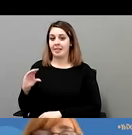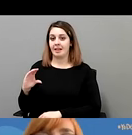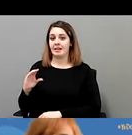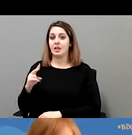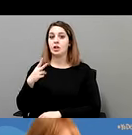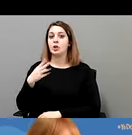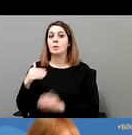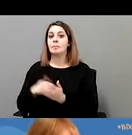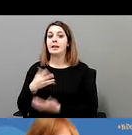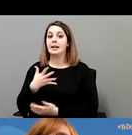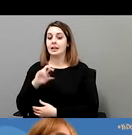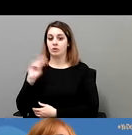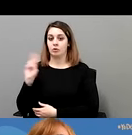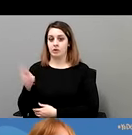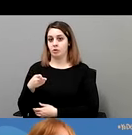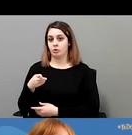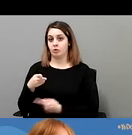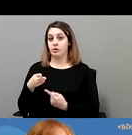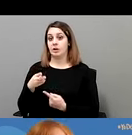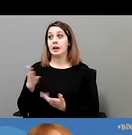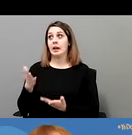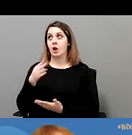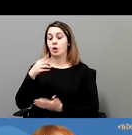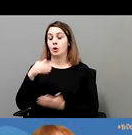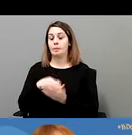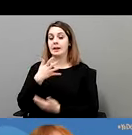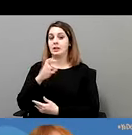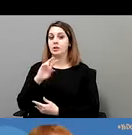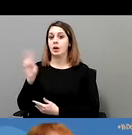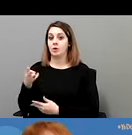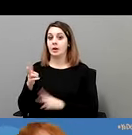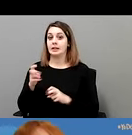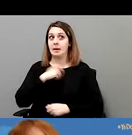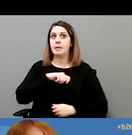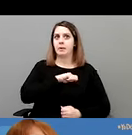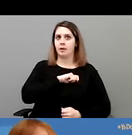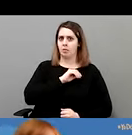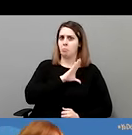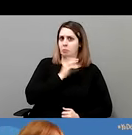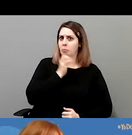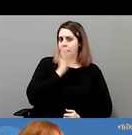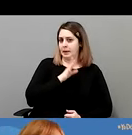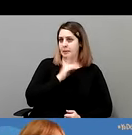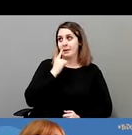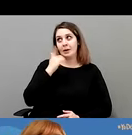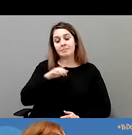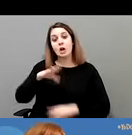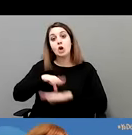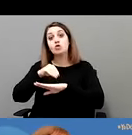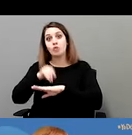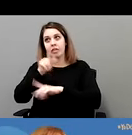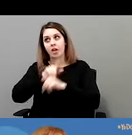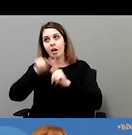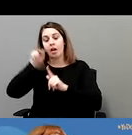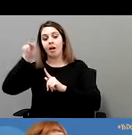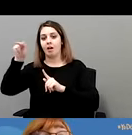2.500 euros, ¿vale? Claro, 2.500 euros, si lo pensamos en términos de España, está bien. Pero si nos vamos a Suecia, ya